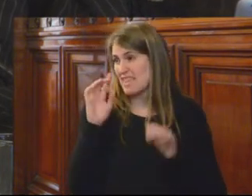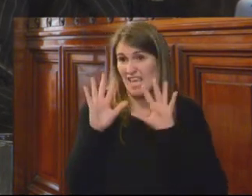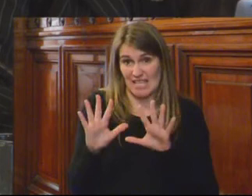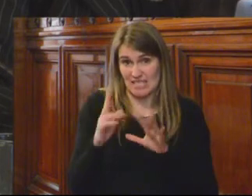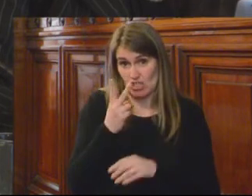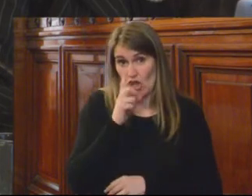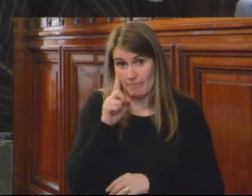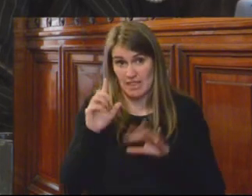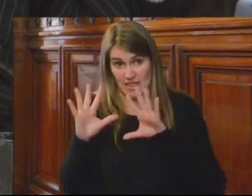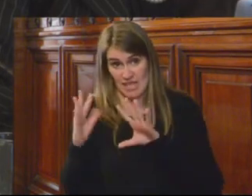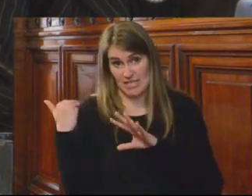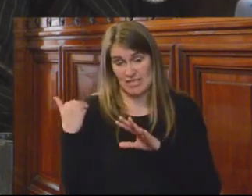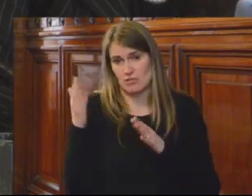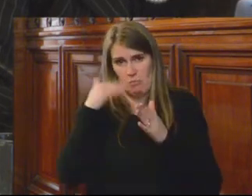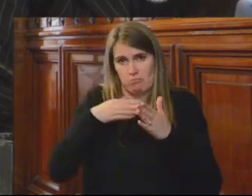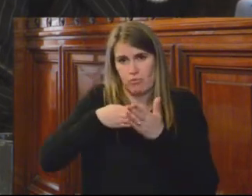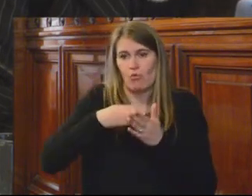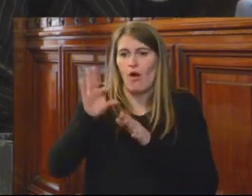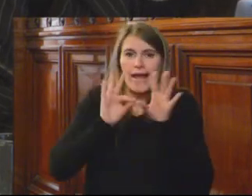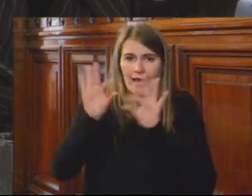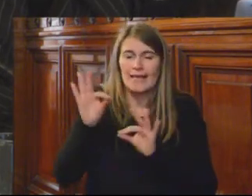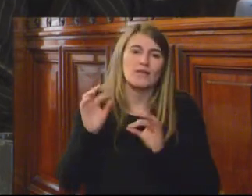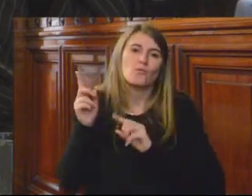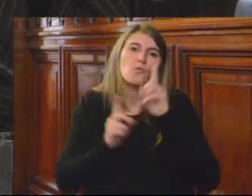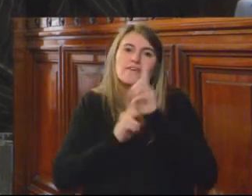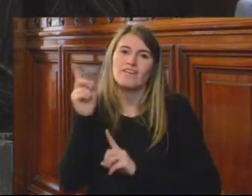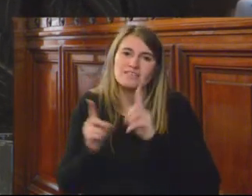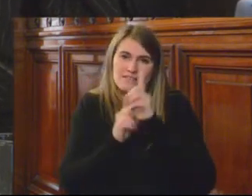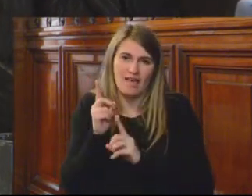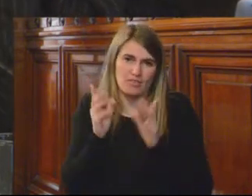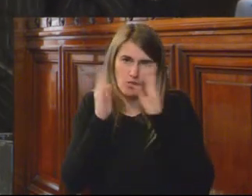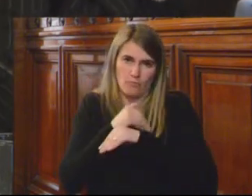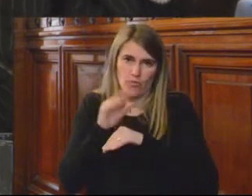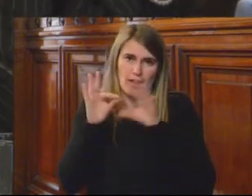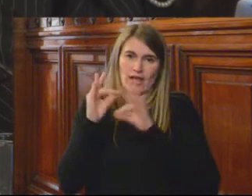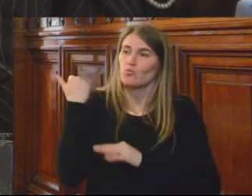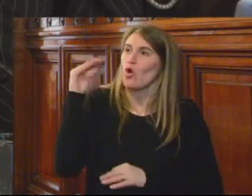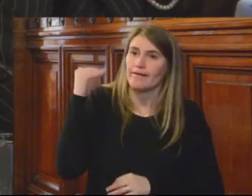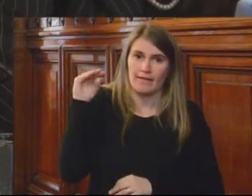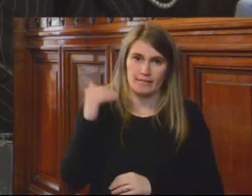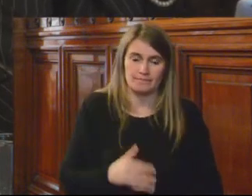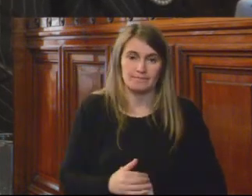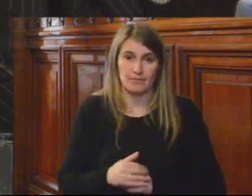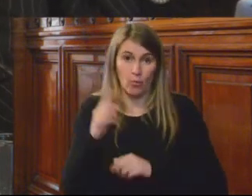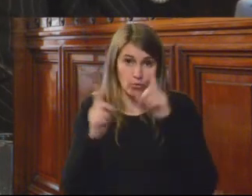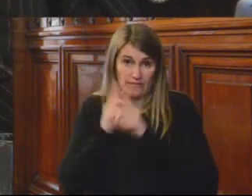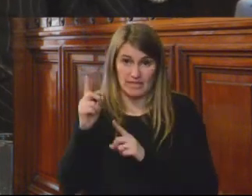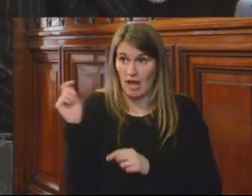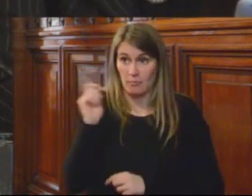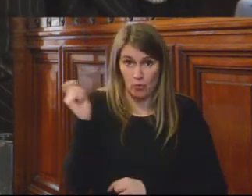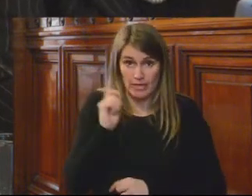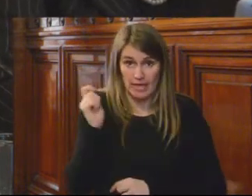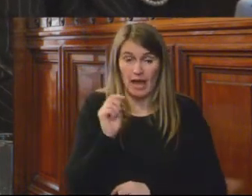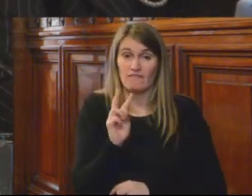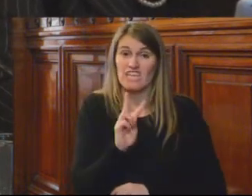ha impedido la elección, por ejemplo, de las universidades en relación a sus autoridades. Tenemos en la Universidad Pública Venezolana unas